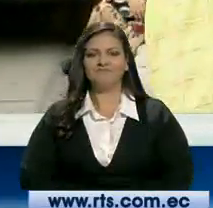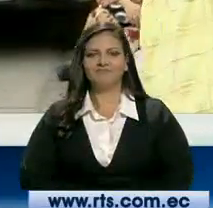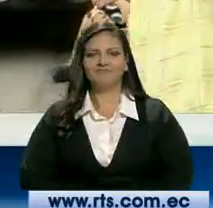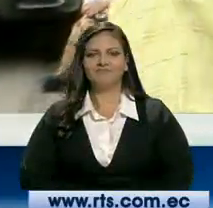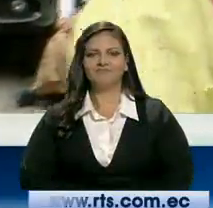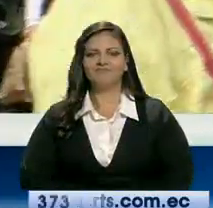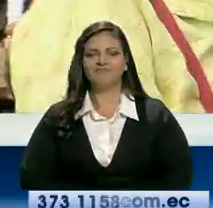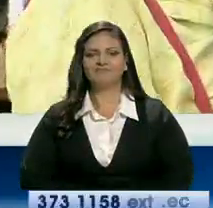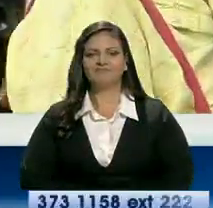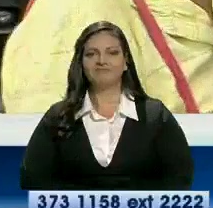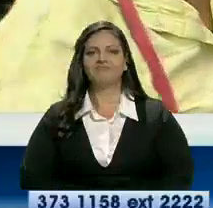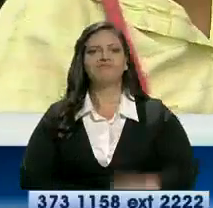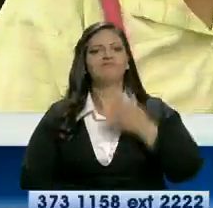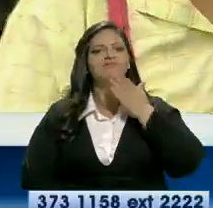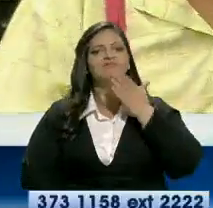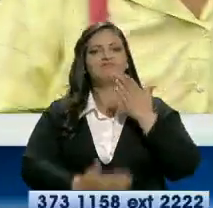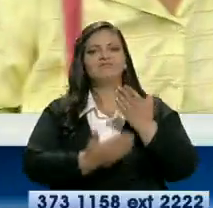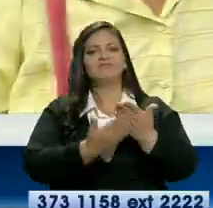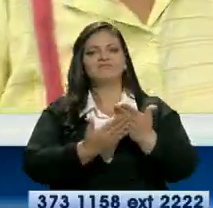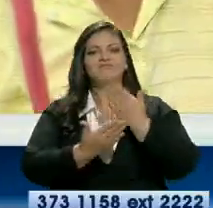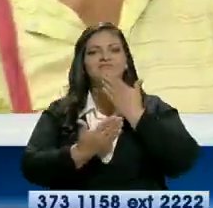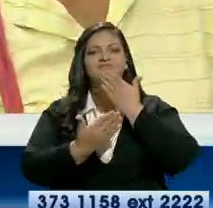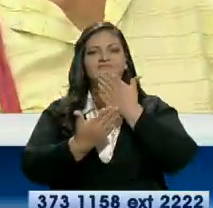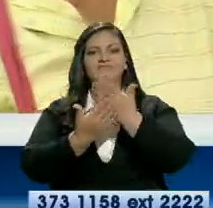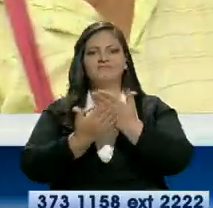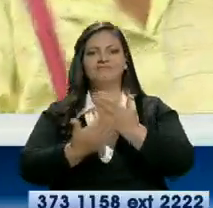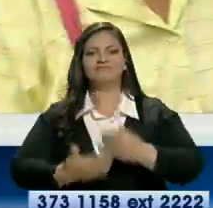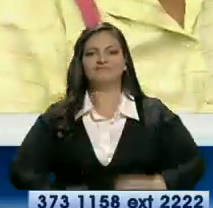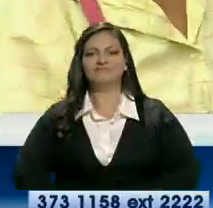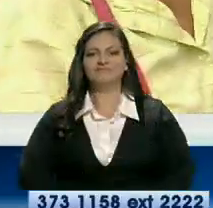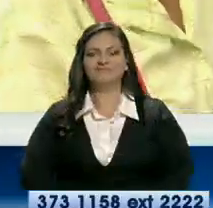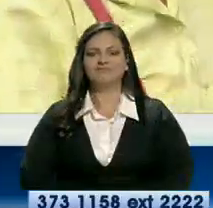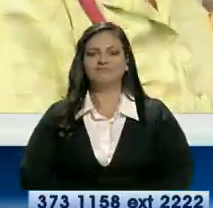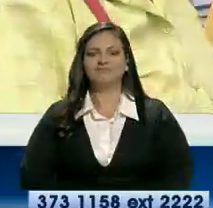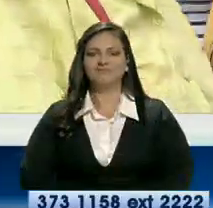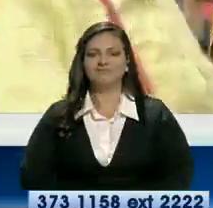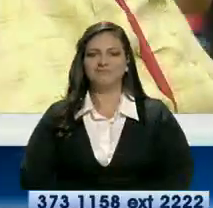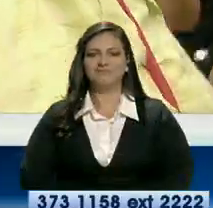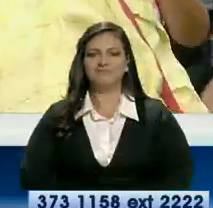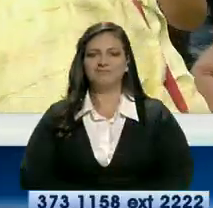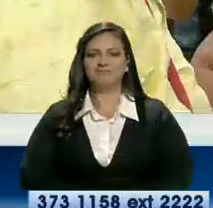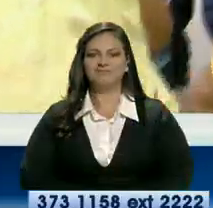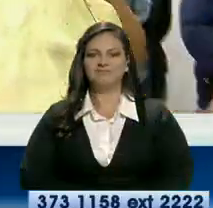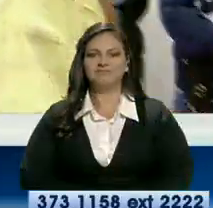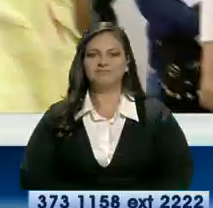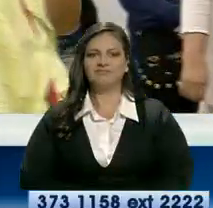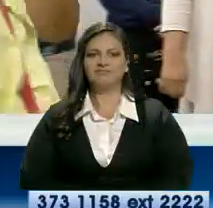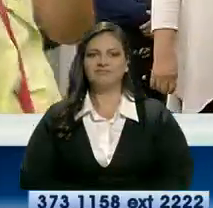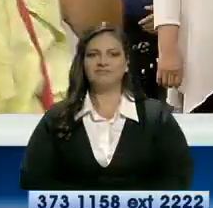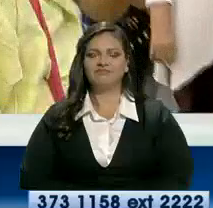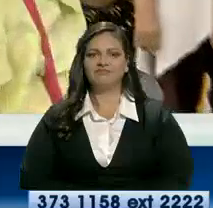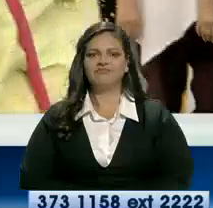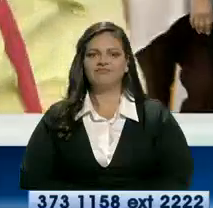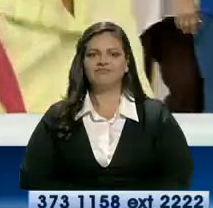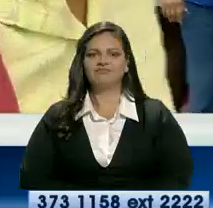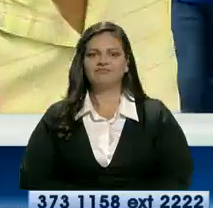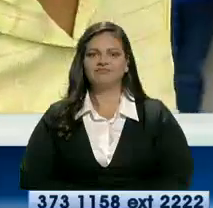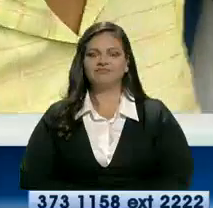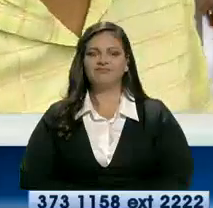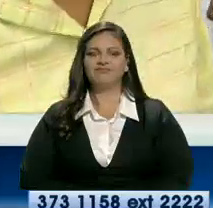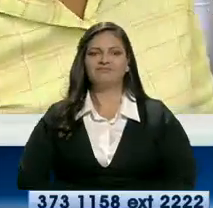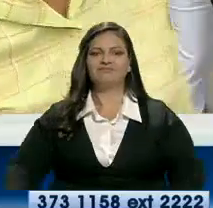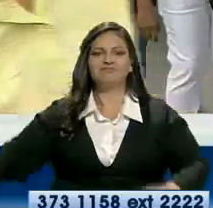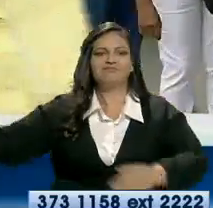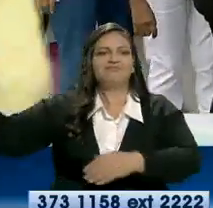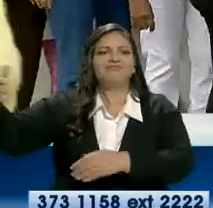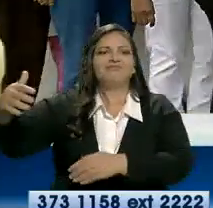gracias. Gracias a todas. Gracias. Cuidado, se me cae. El abrazo fue muy flaco. Ah, el abrazo fue flaco. Bueno, un abrazo gordo.